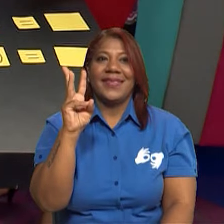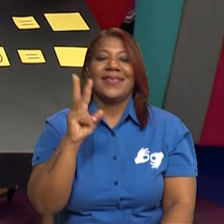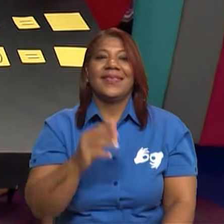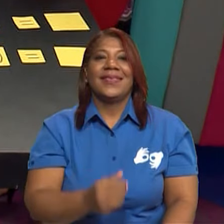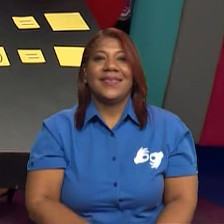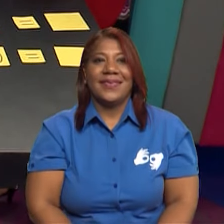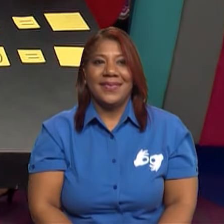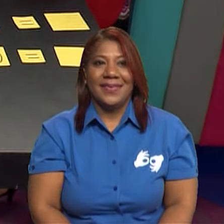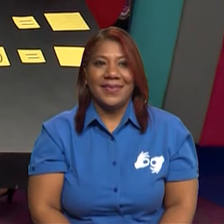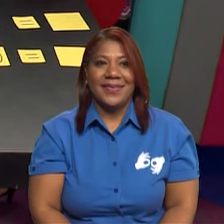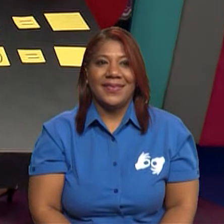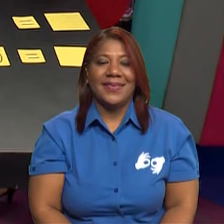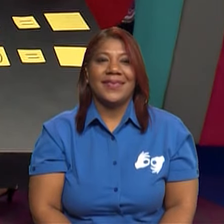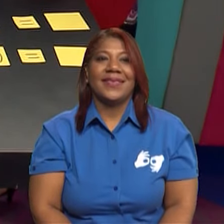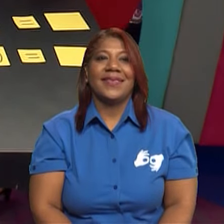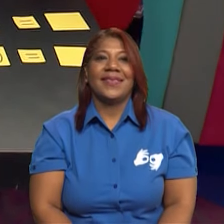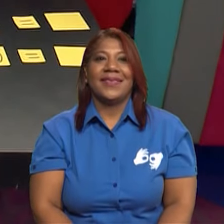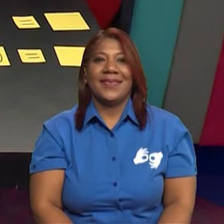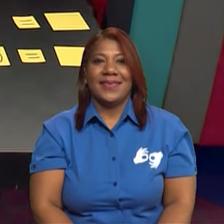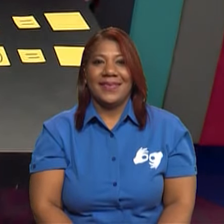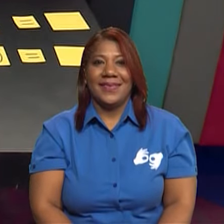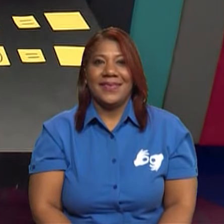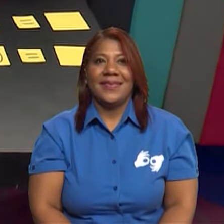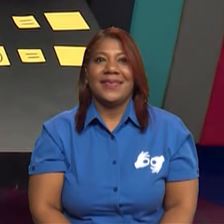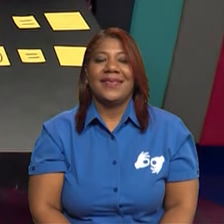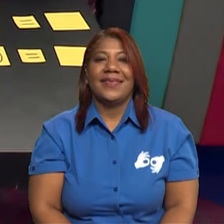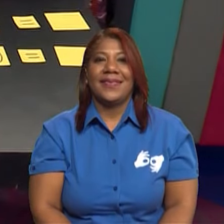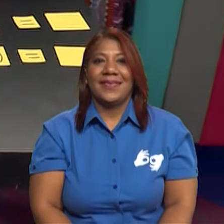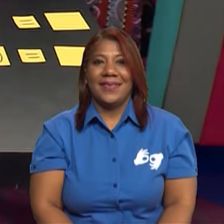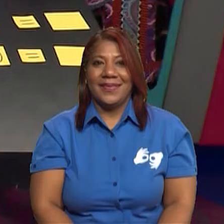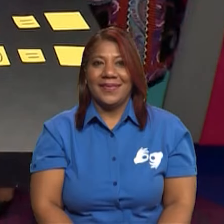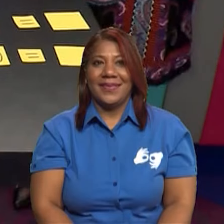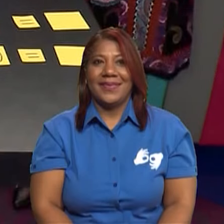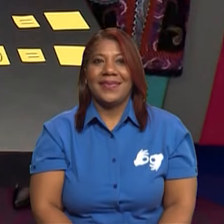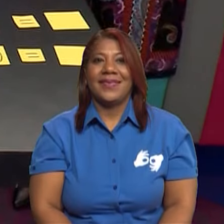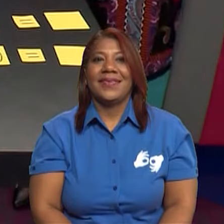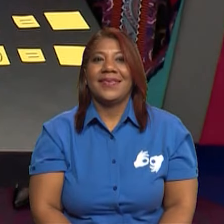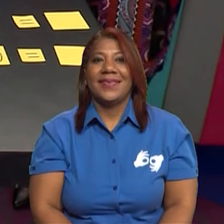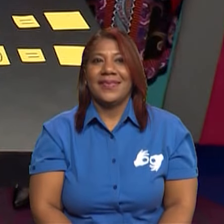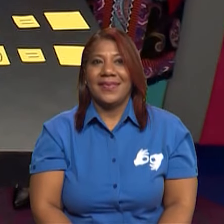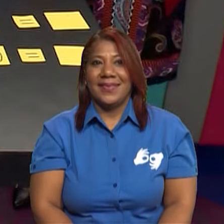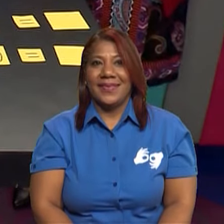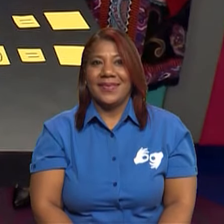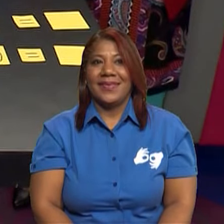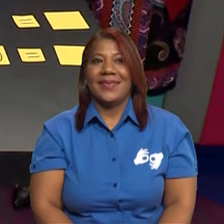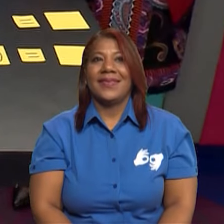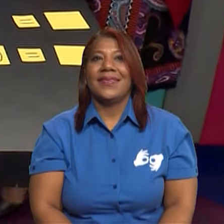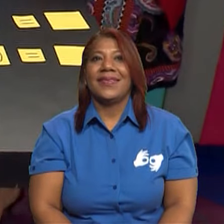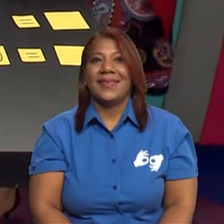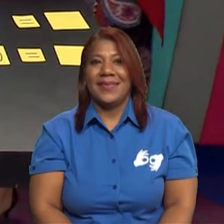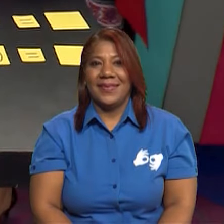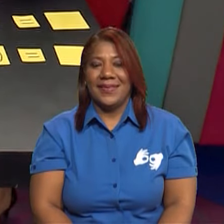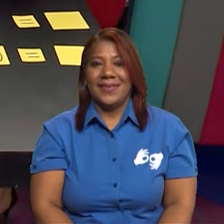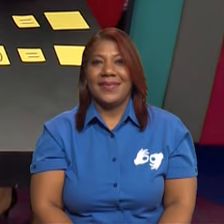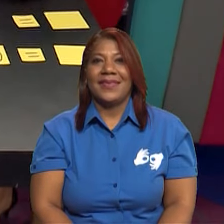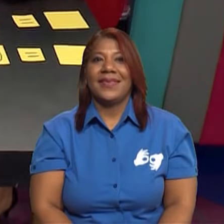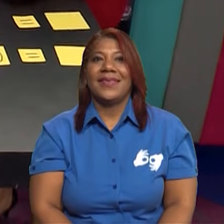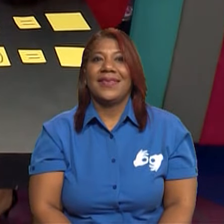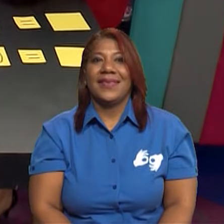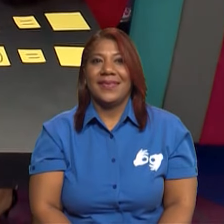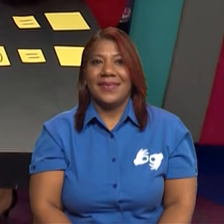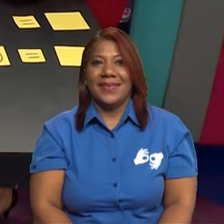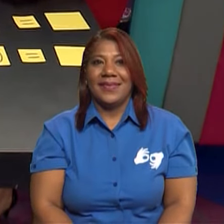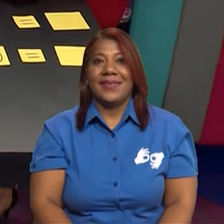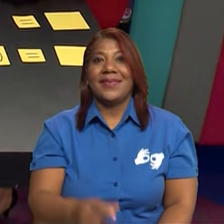6. Excelente. Y ahora tenemos más 3, que es la decena del siguiente número.